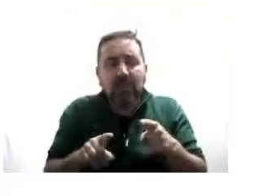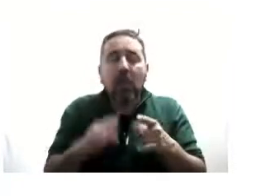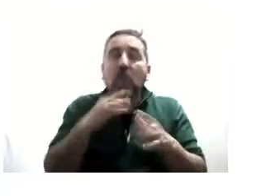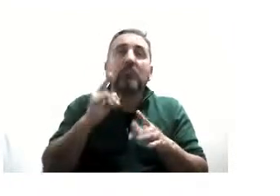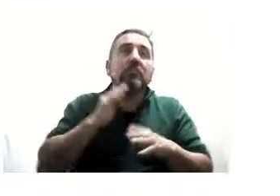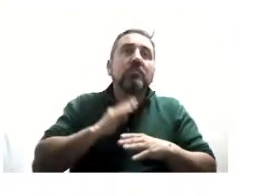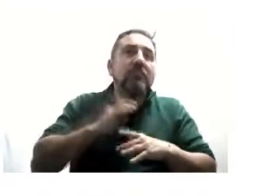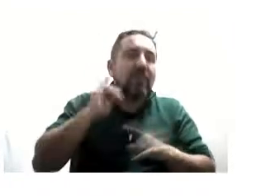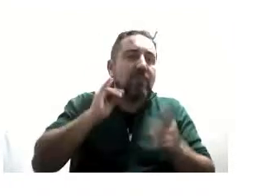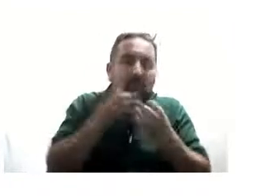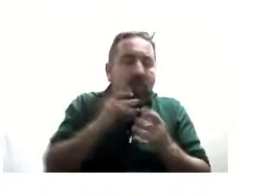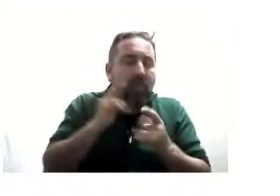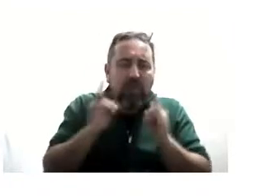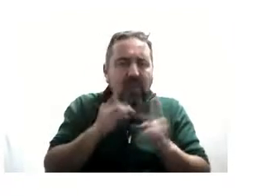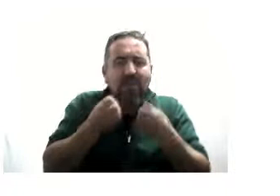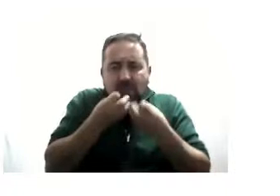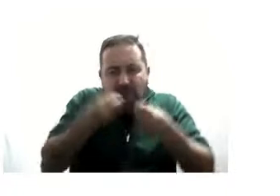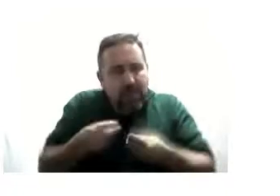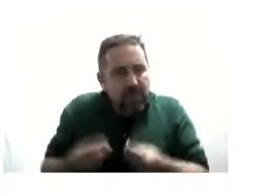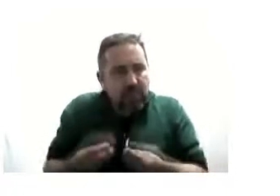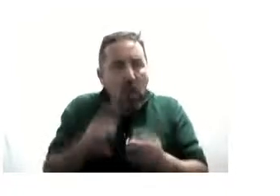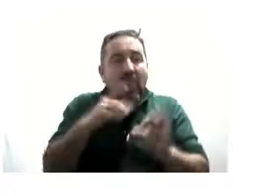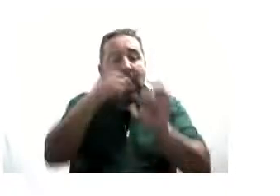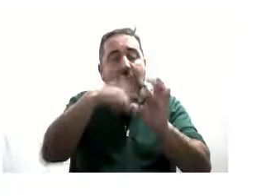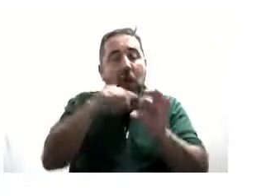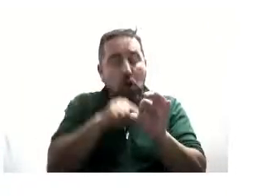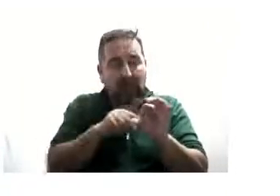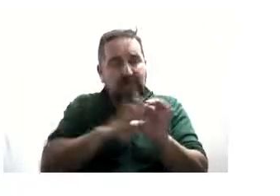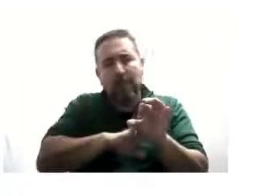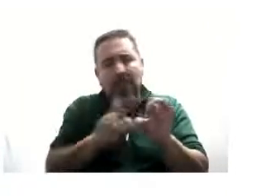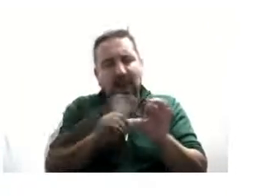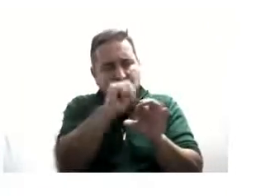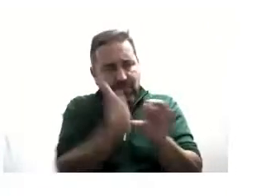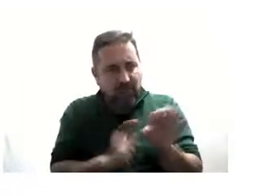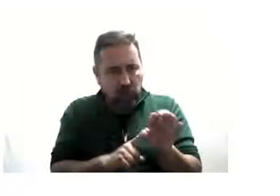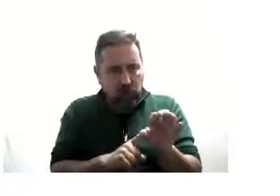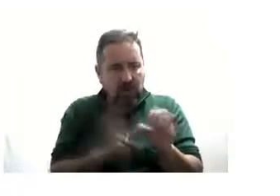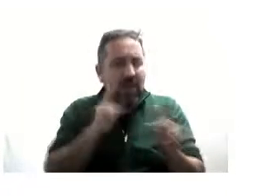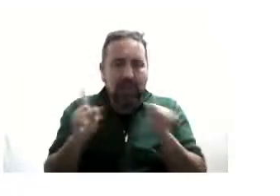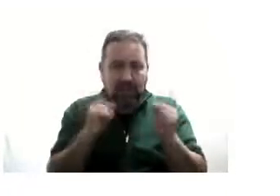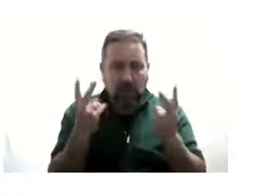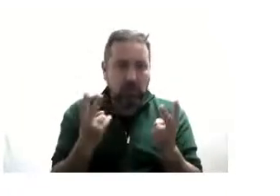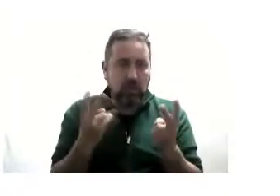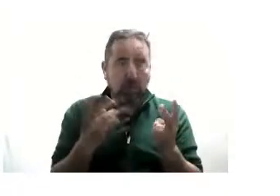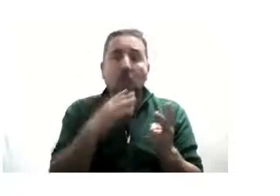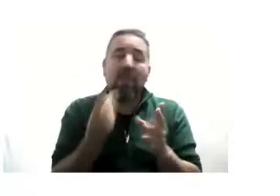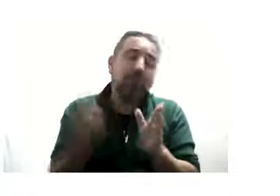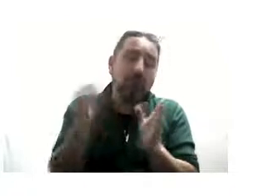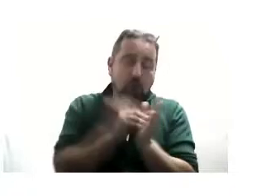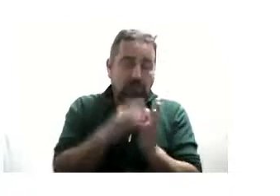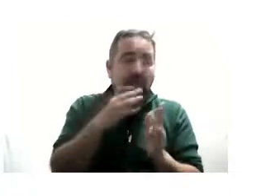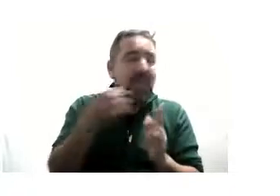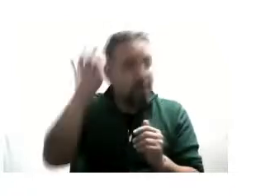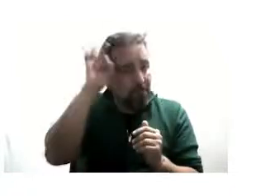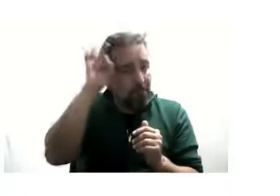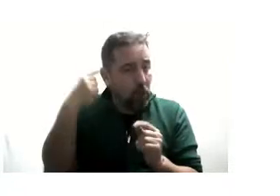auditiva. Cuando tenemos malformaciones cocleares bilaterales severas, es verdad que podemos colocar un implante coclear, pero a veces el resultado no va a ser tan